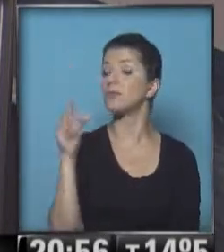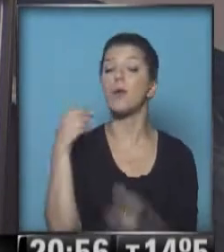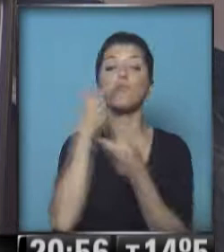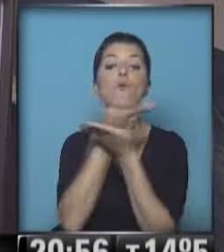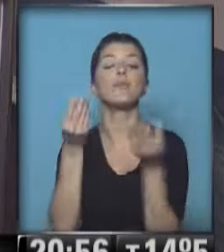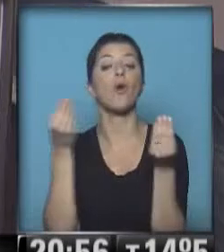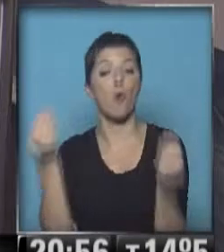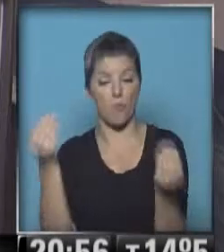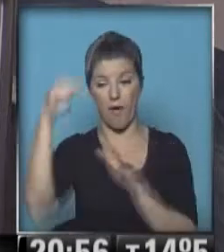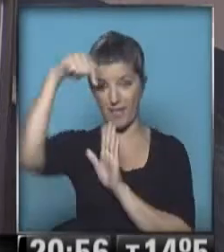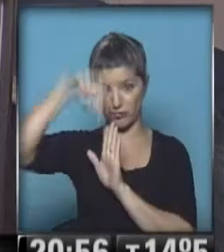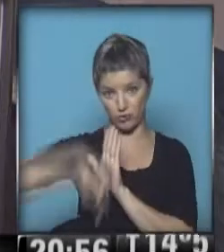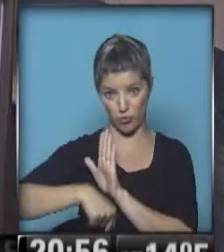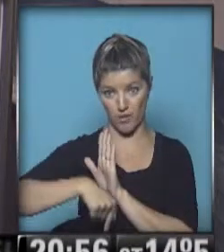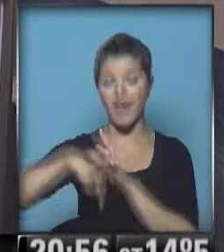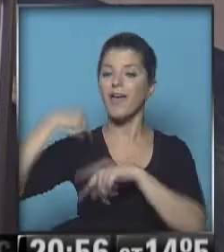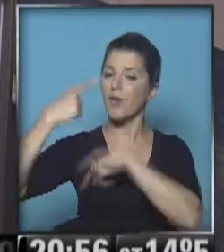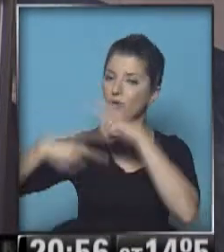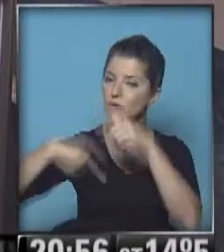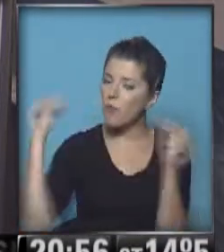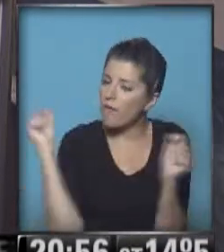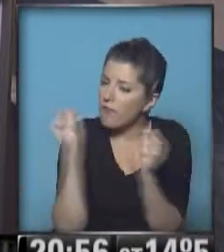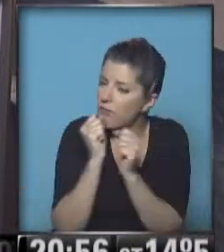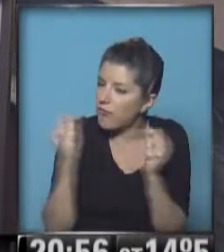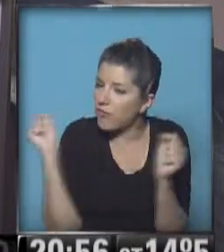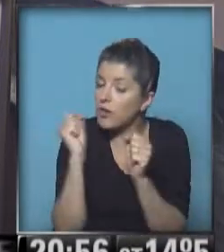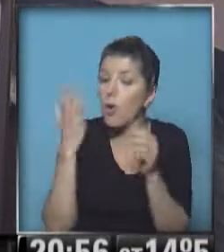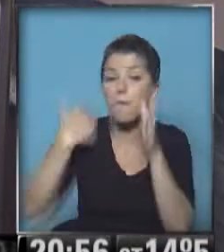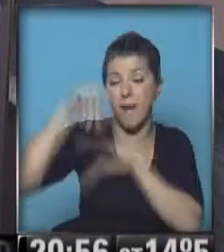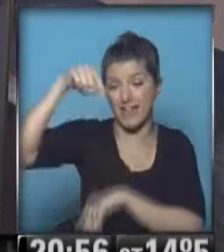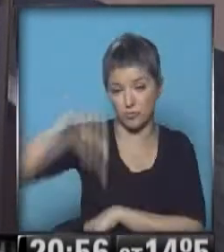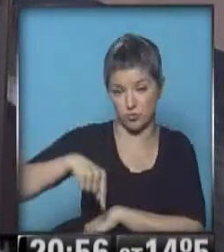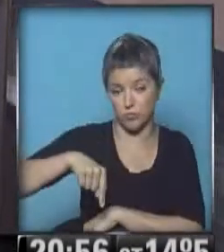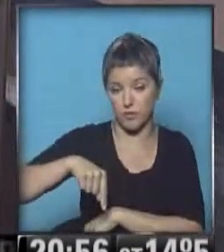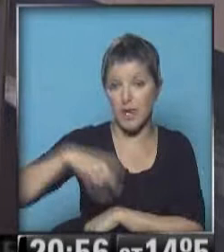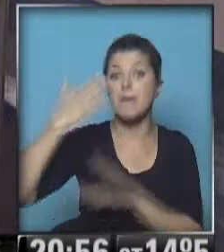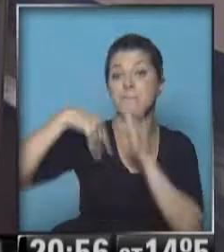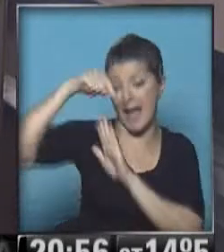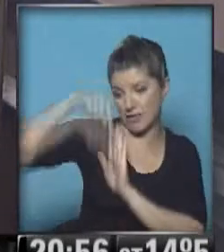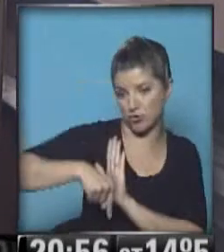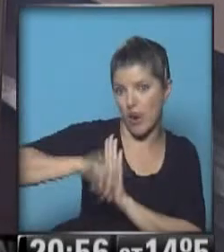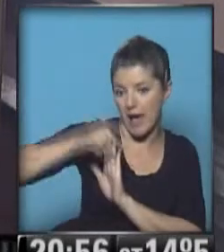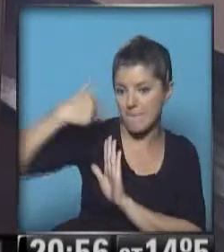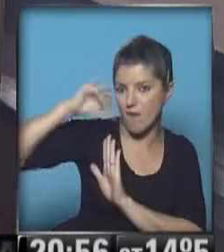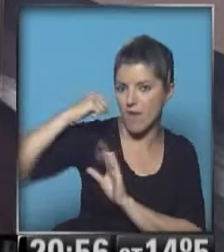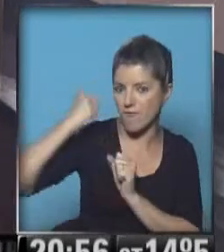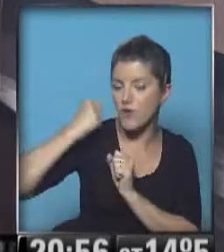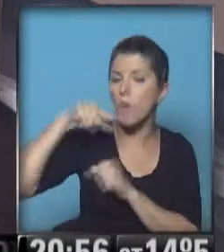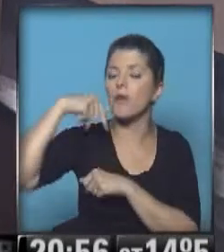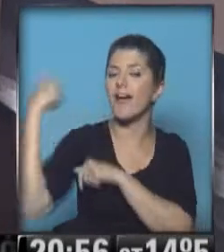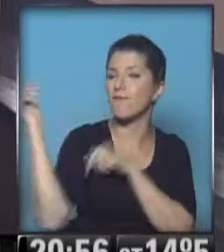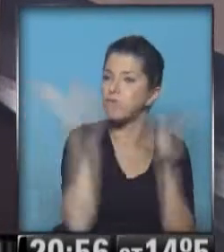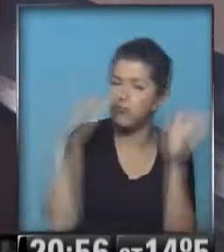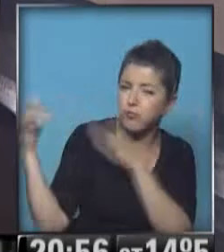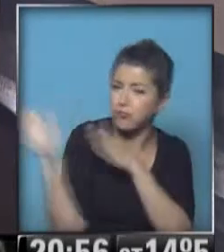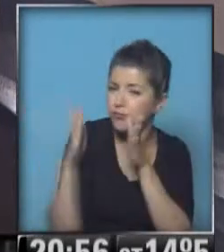indicando en el sur argentino que seguirá el tiempo muy frío prácticamente en toda la Patagonia. Más frío en el extremo sur, donde allí el viento fuerte del